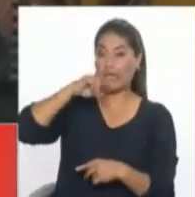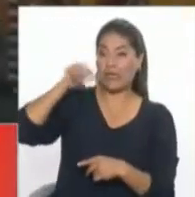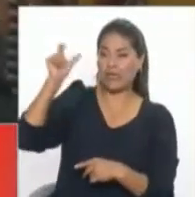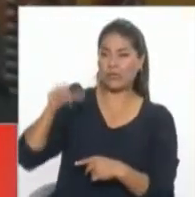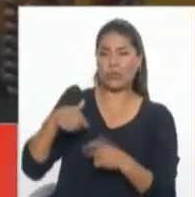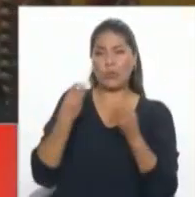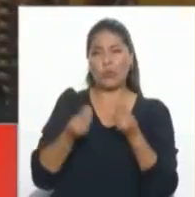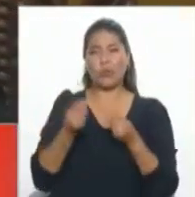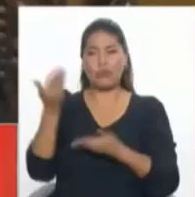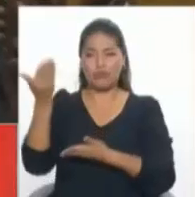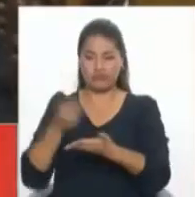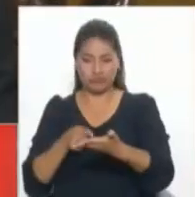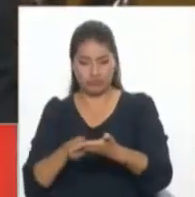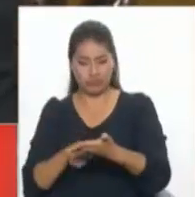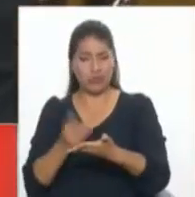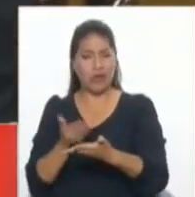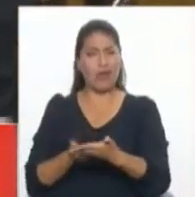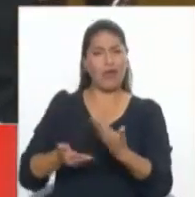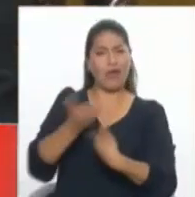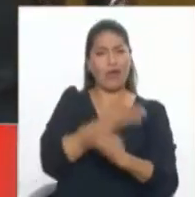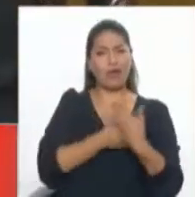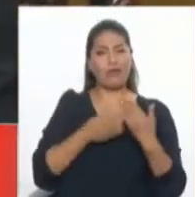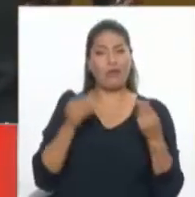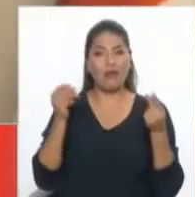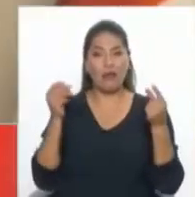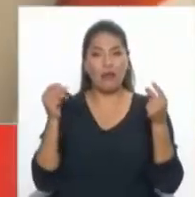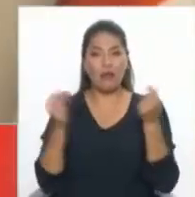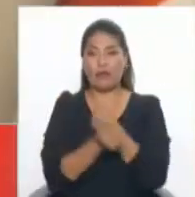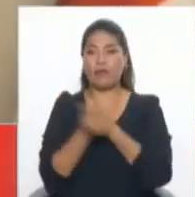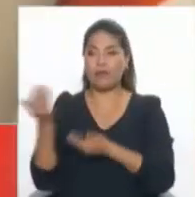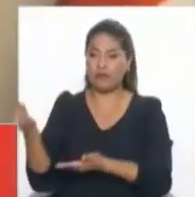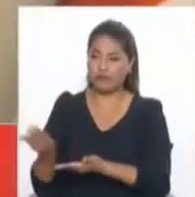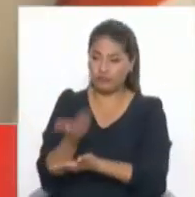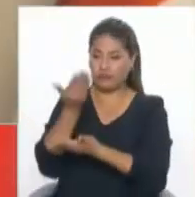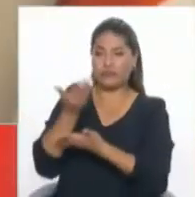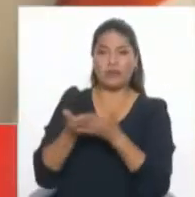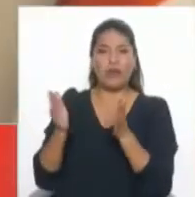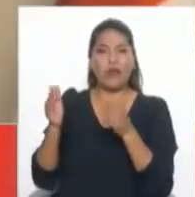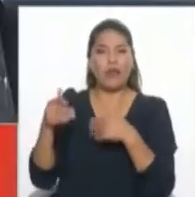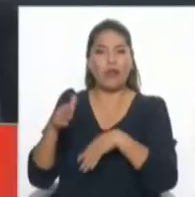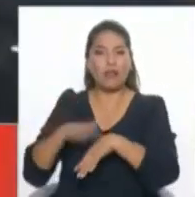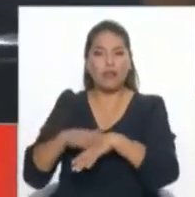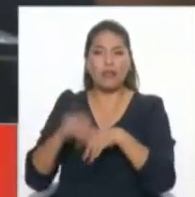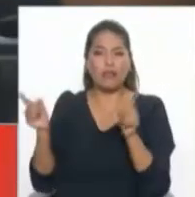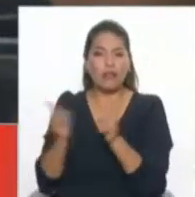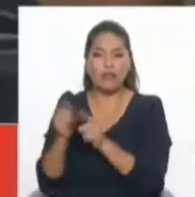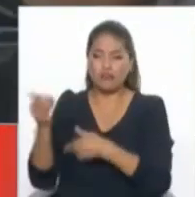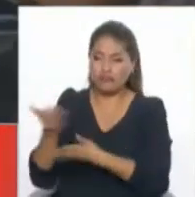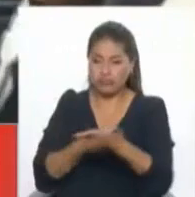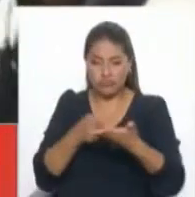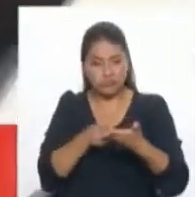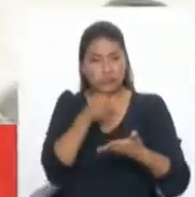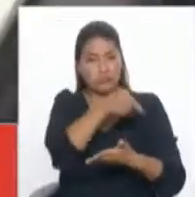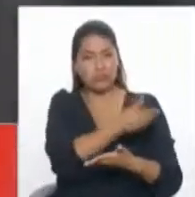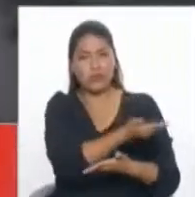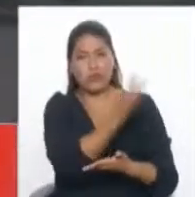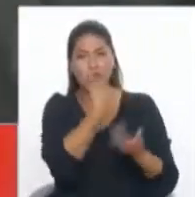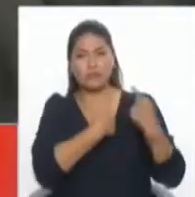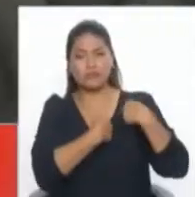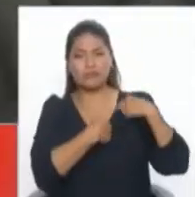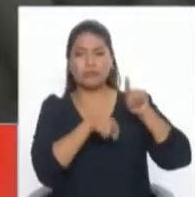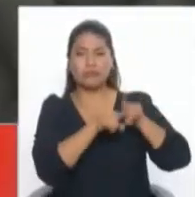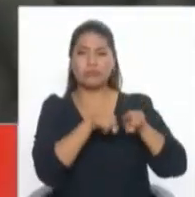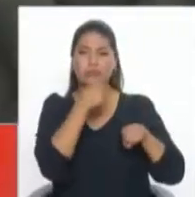de que se conociera la investigación en contra de la fiscal de la Nación y se ordenara la detención preliminar de sus principales